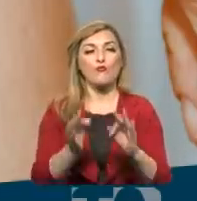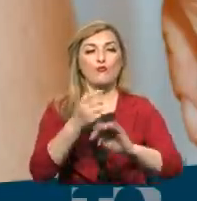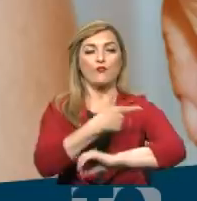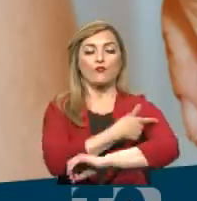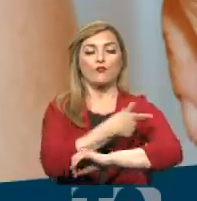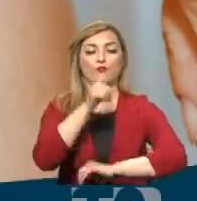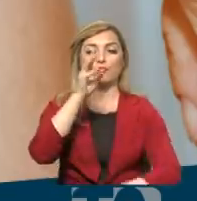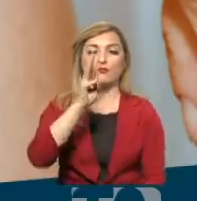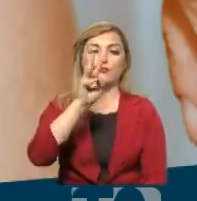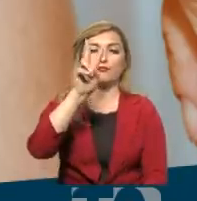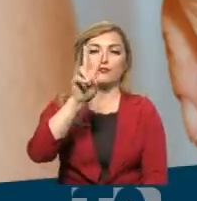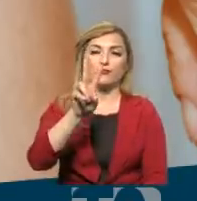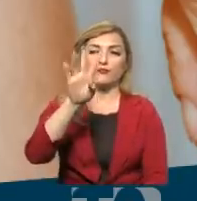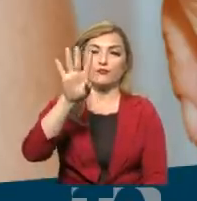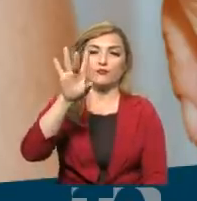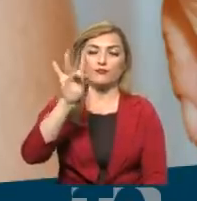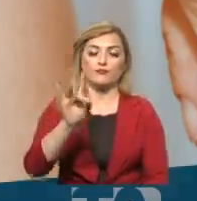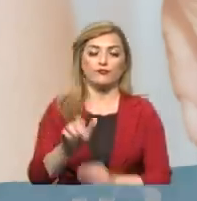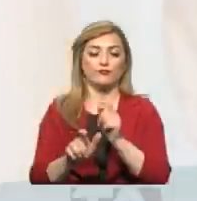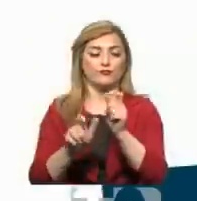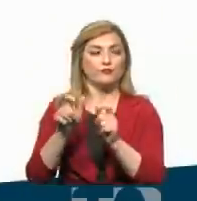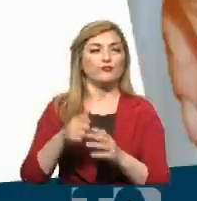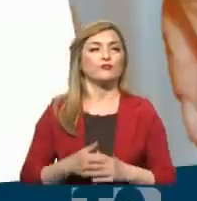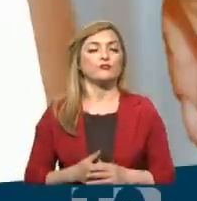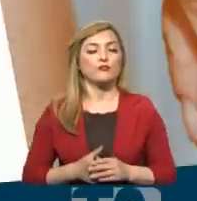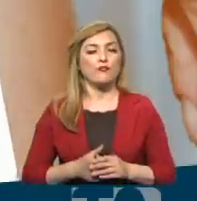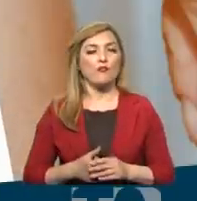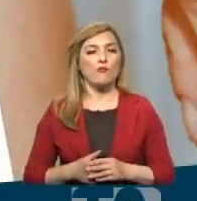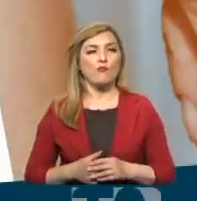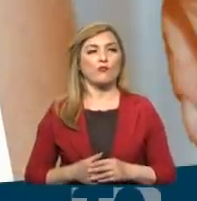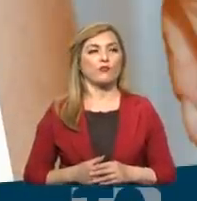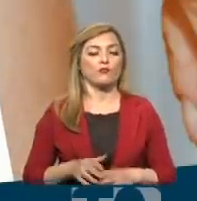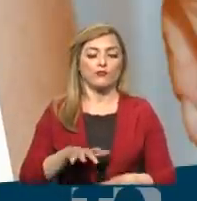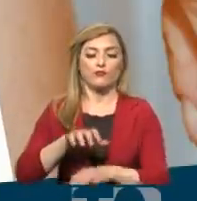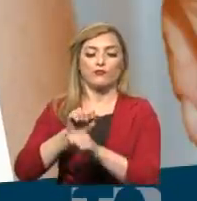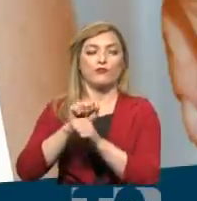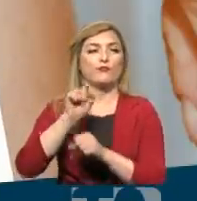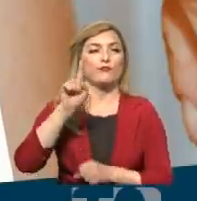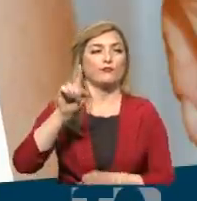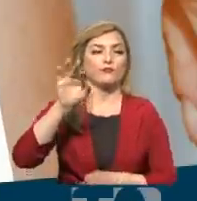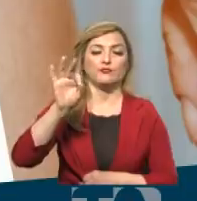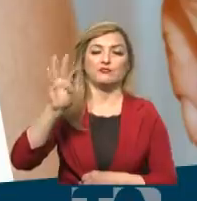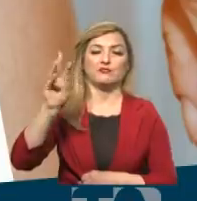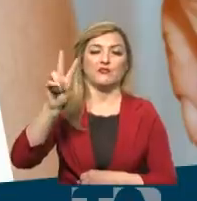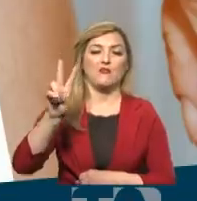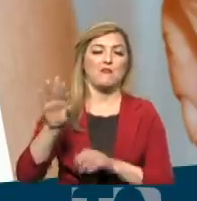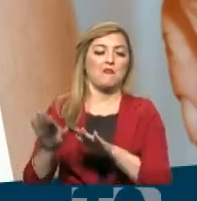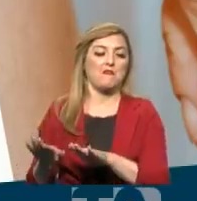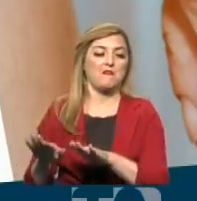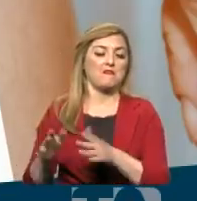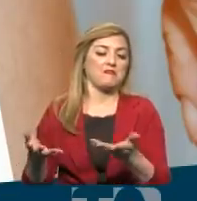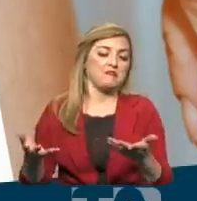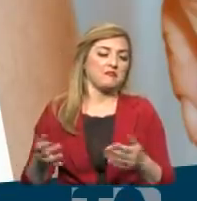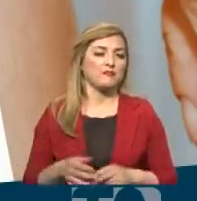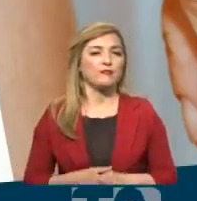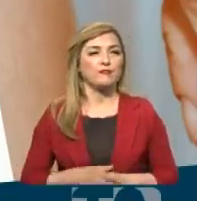vacunaron a 6.228 personas, pero se reservaron apenas 1.962 dosis.